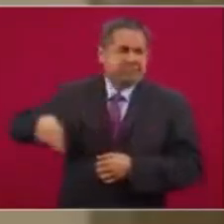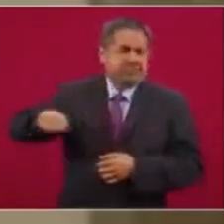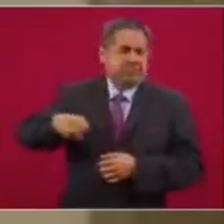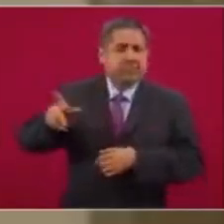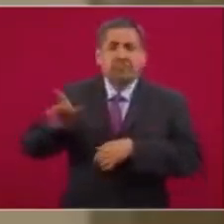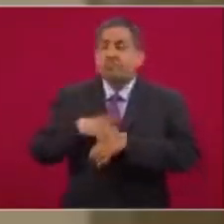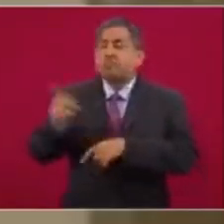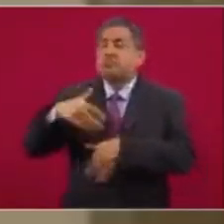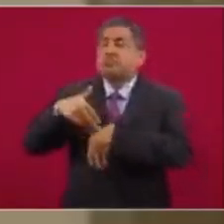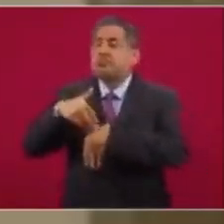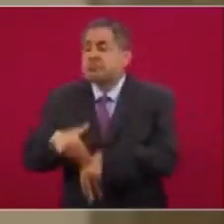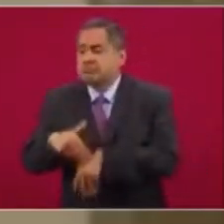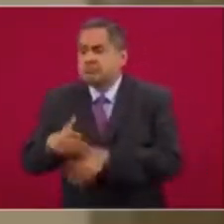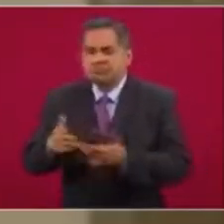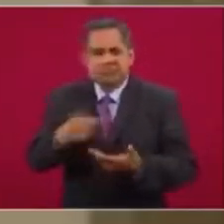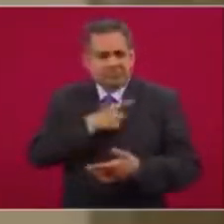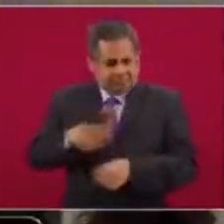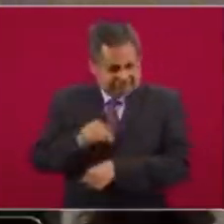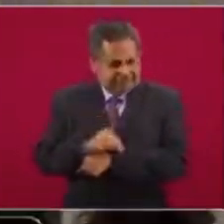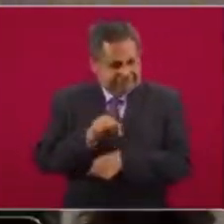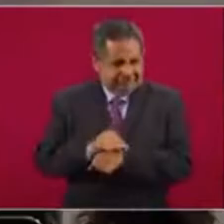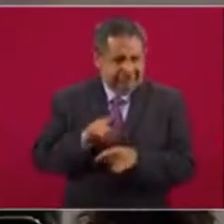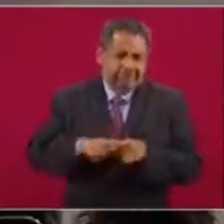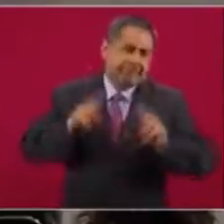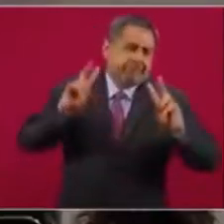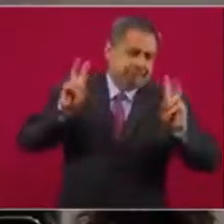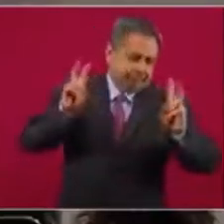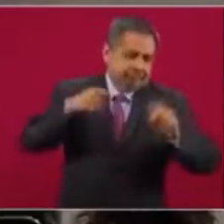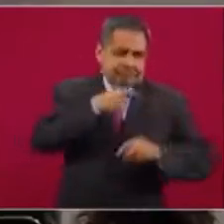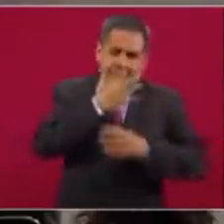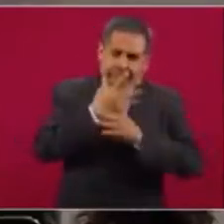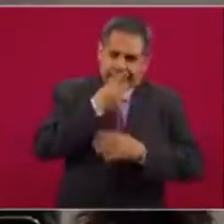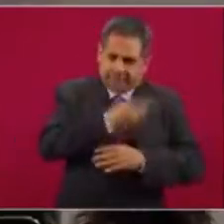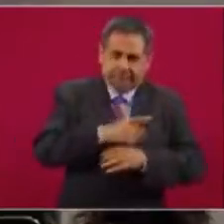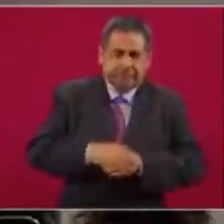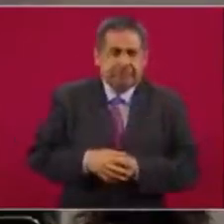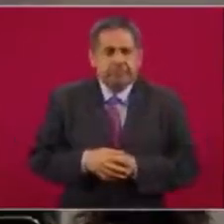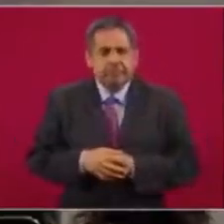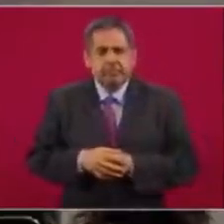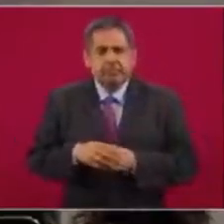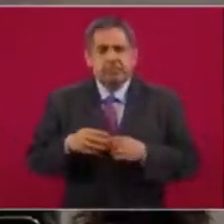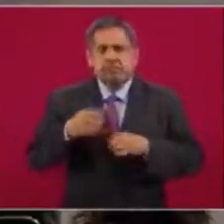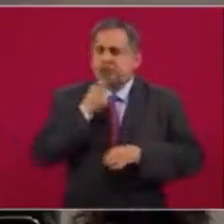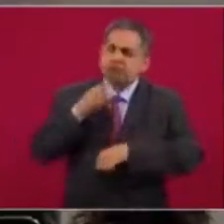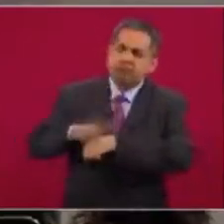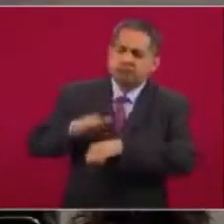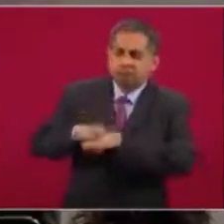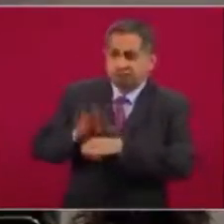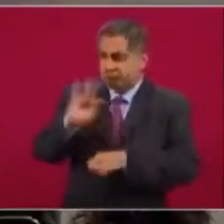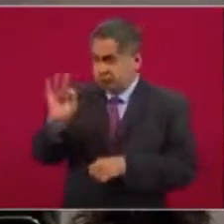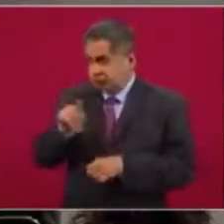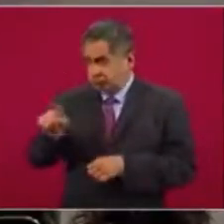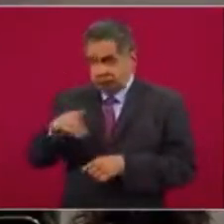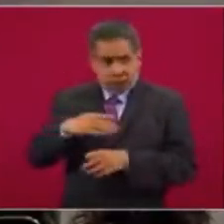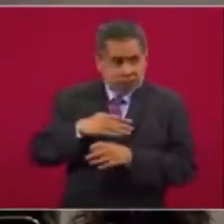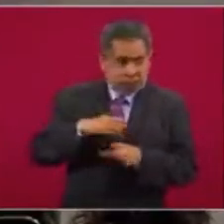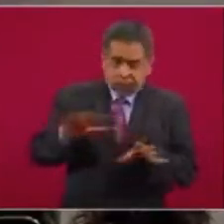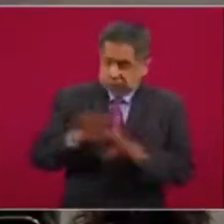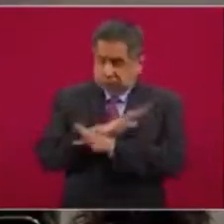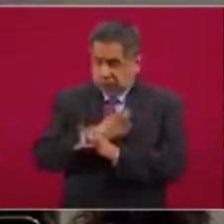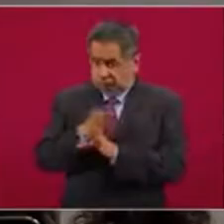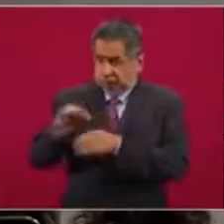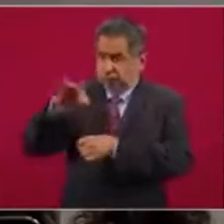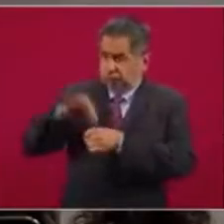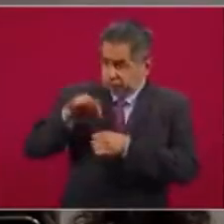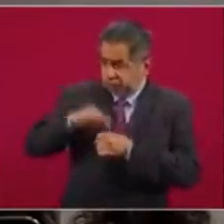obedecer en lugar de buscar lo mejor para los jaliscienses, dándoles un ultimátum que si no corregían su actuar y se votaba